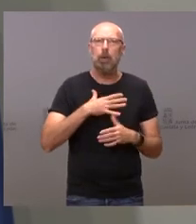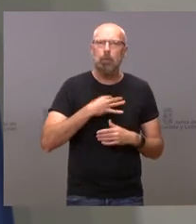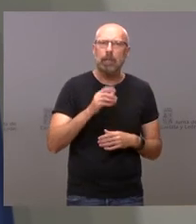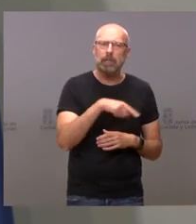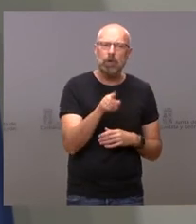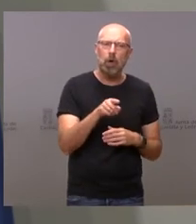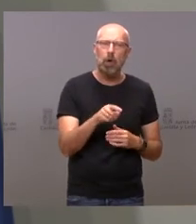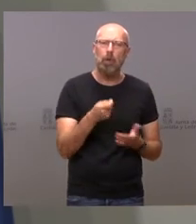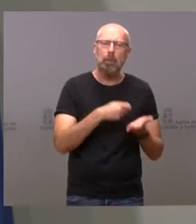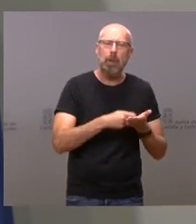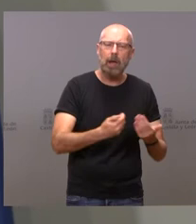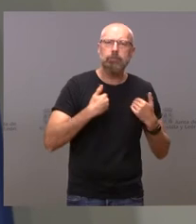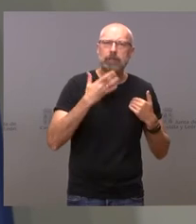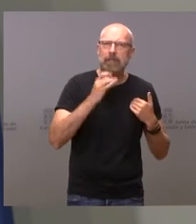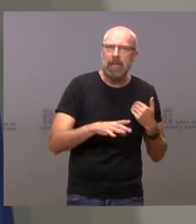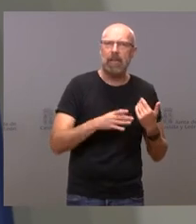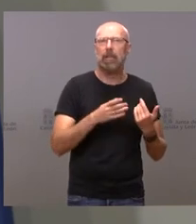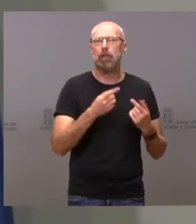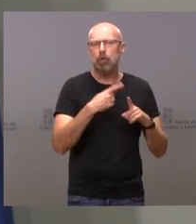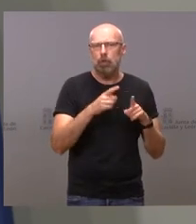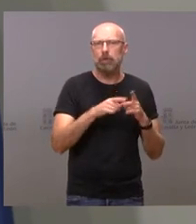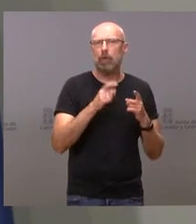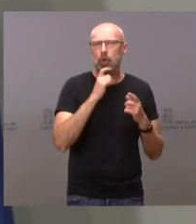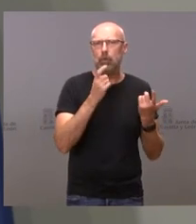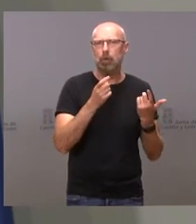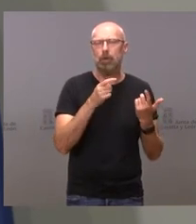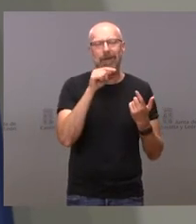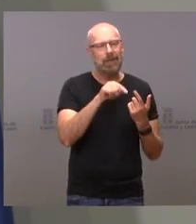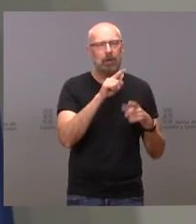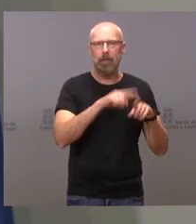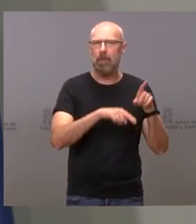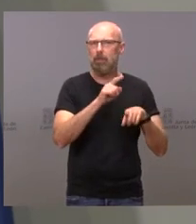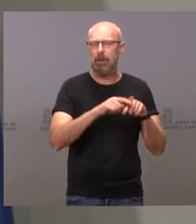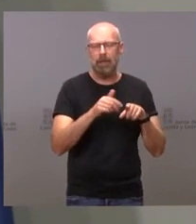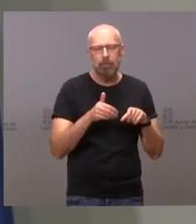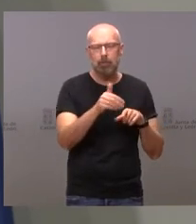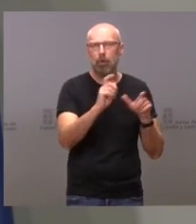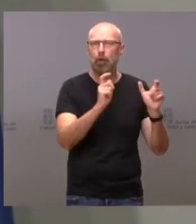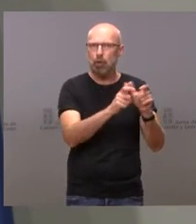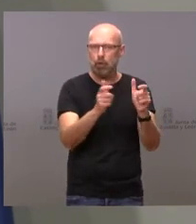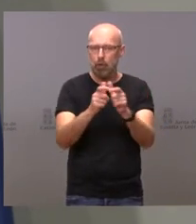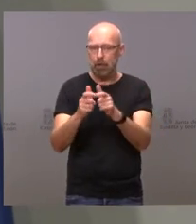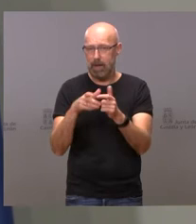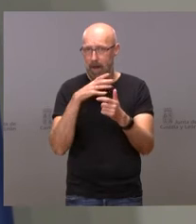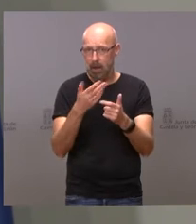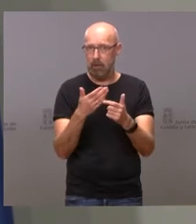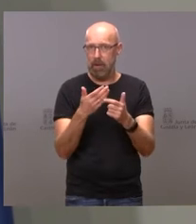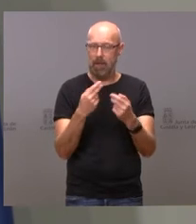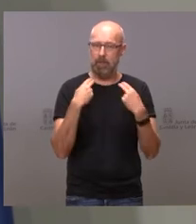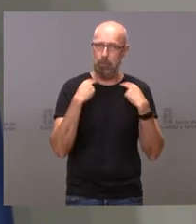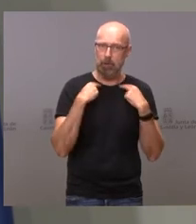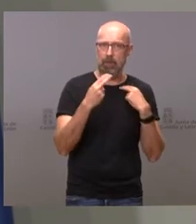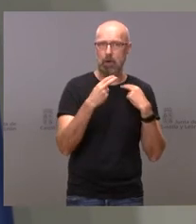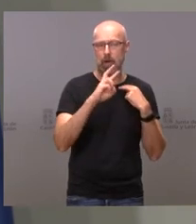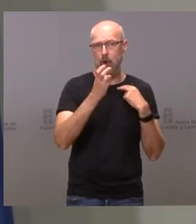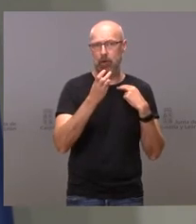hace cargo, y todas estas opciones dependen, insisto, de las reuniones que se están teniendo en estos momentos con diputaciones y con otras